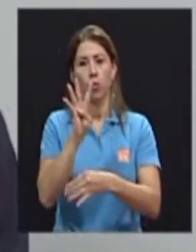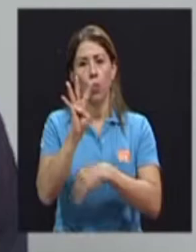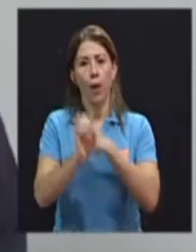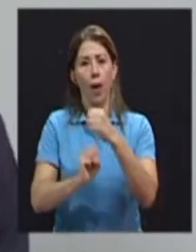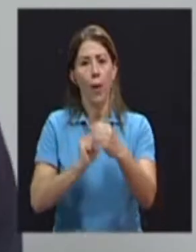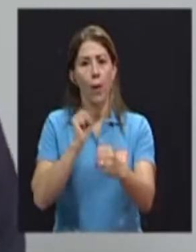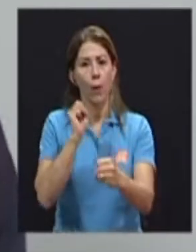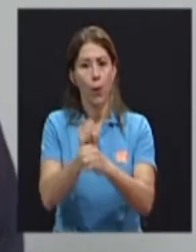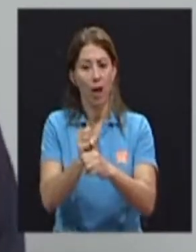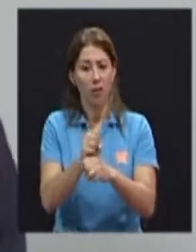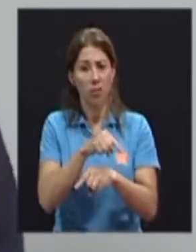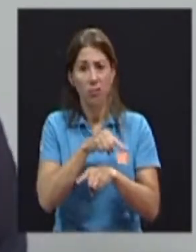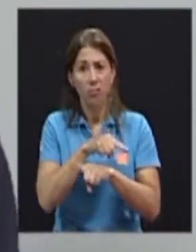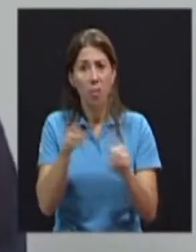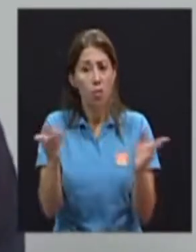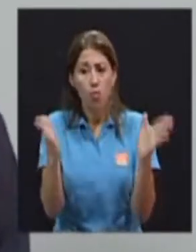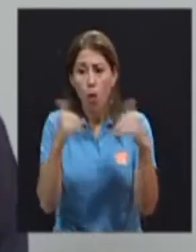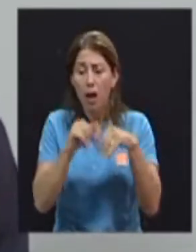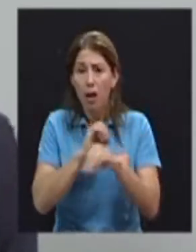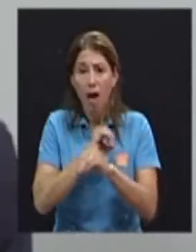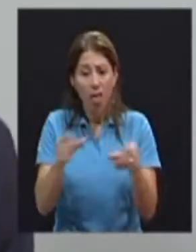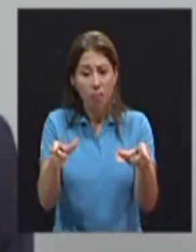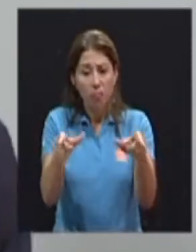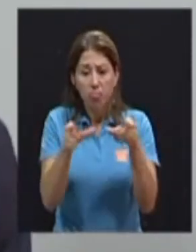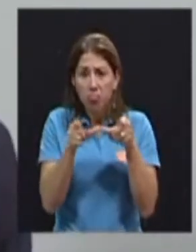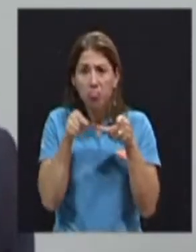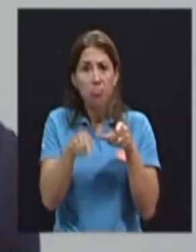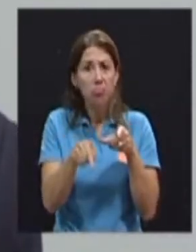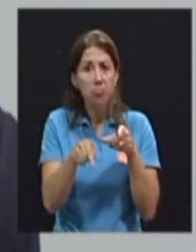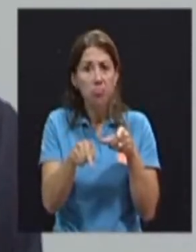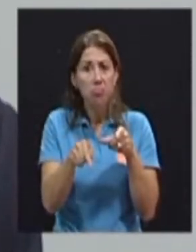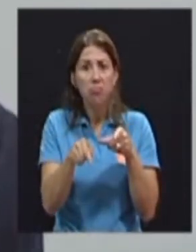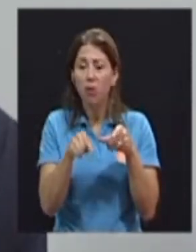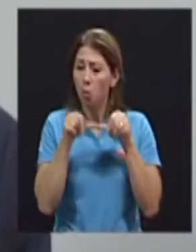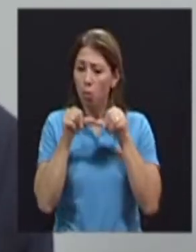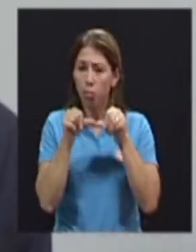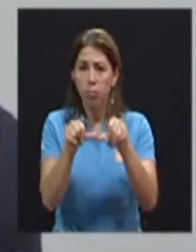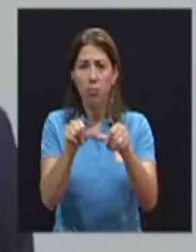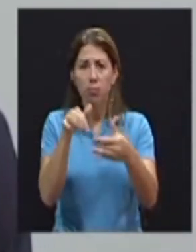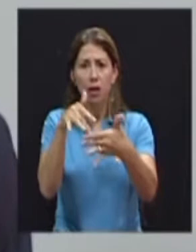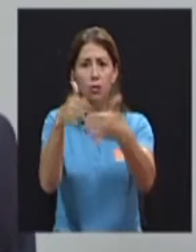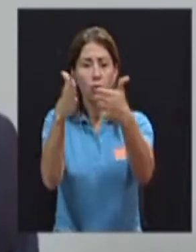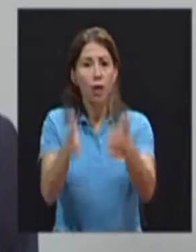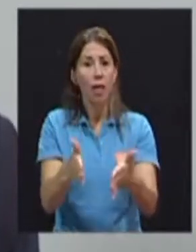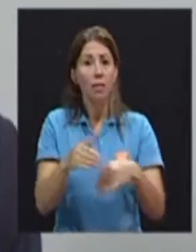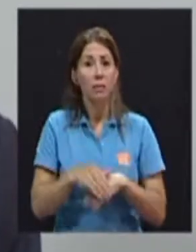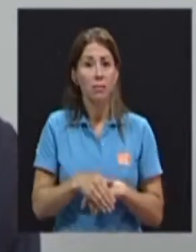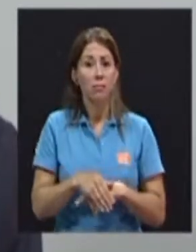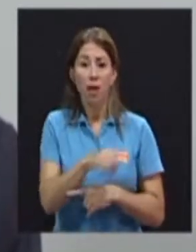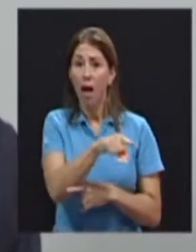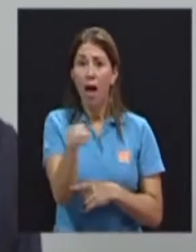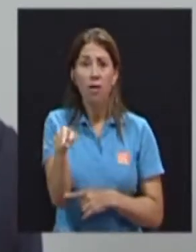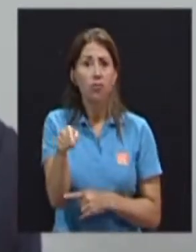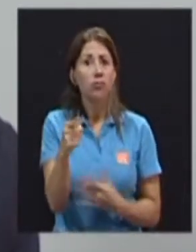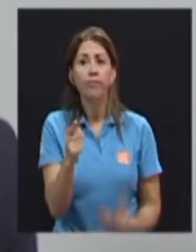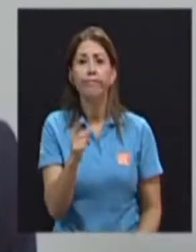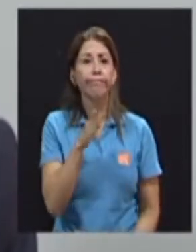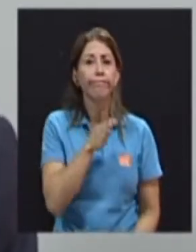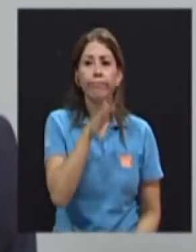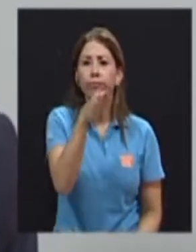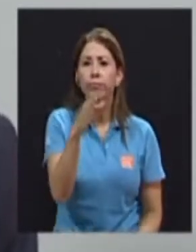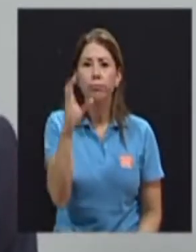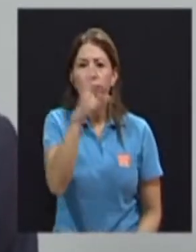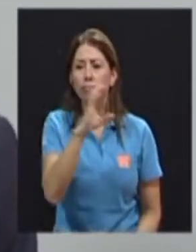estudiantes no son nada, son estudiantes, y cuando van a buscar trabajo, y la mayor parte de